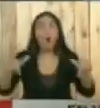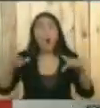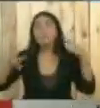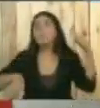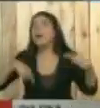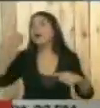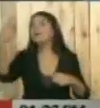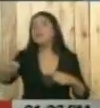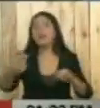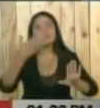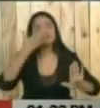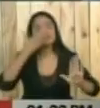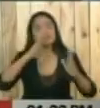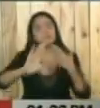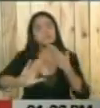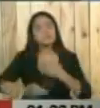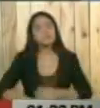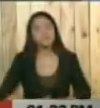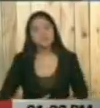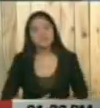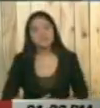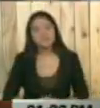y siempre.